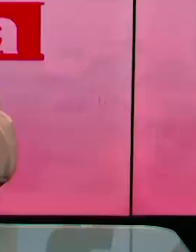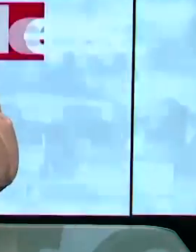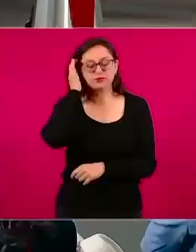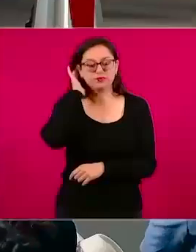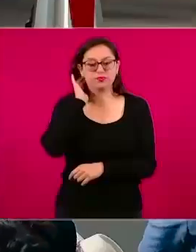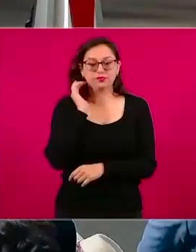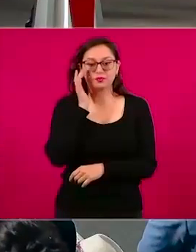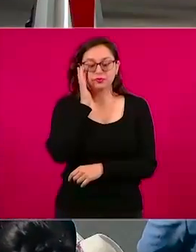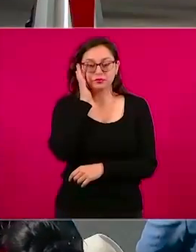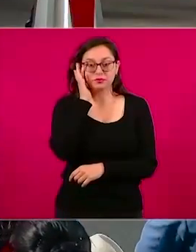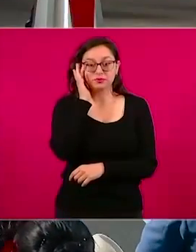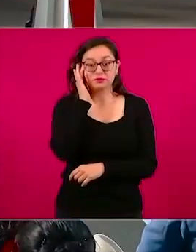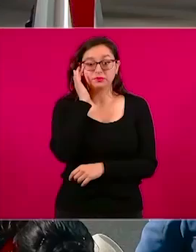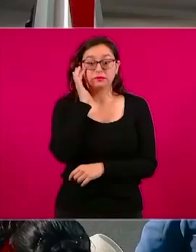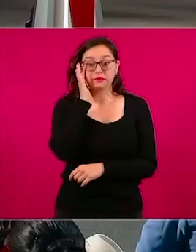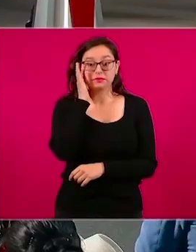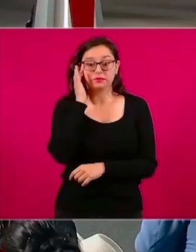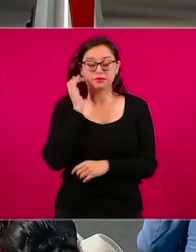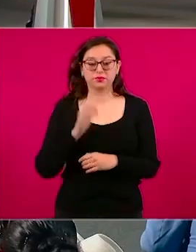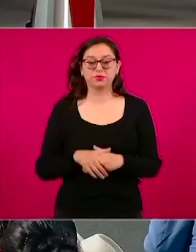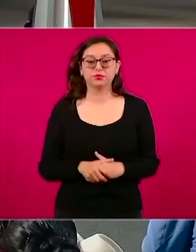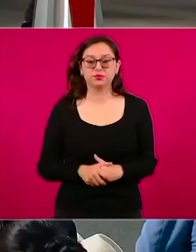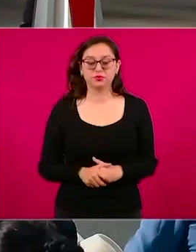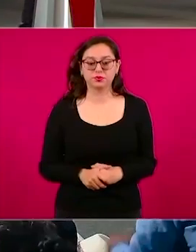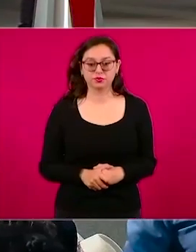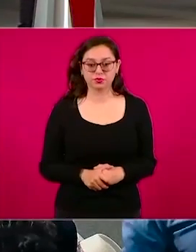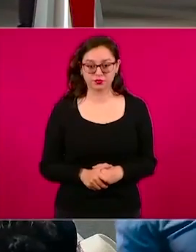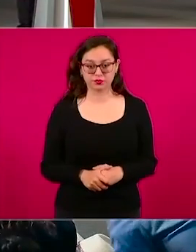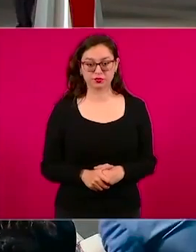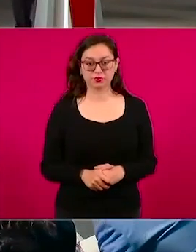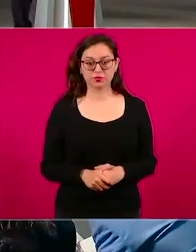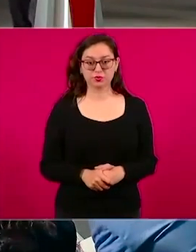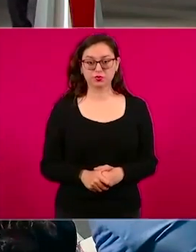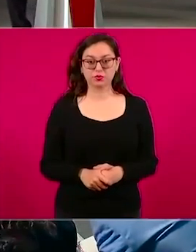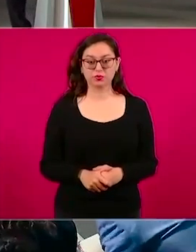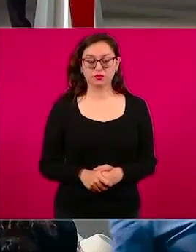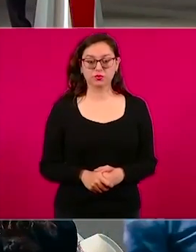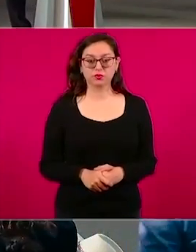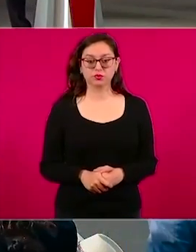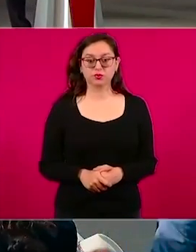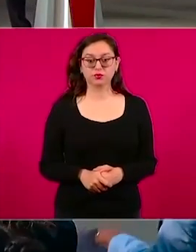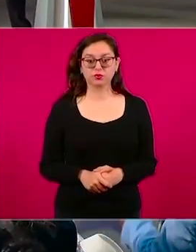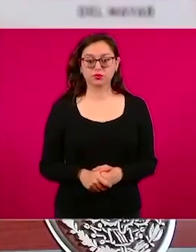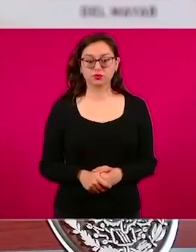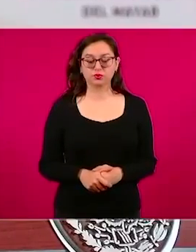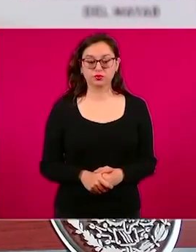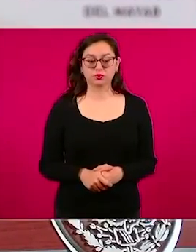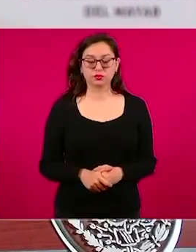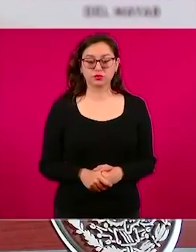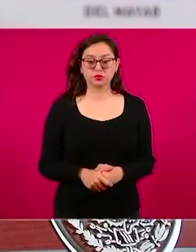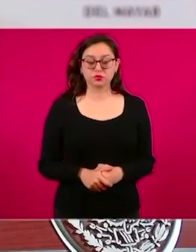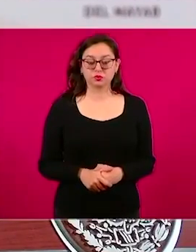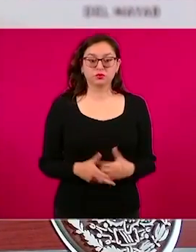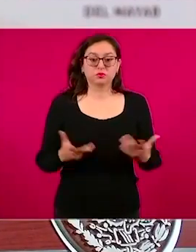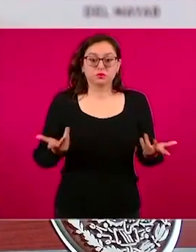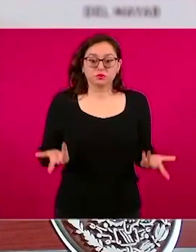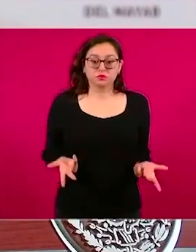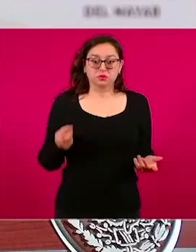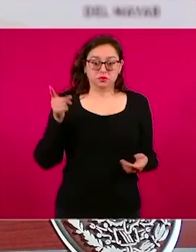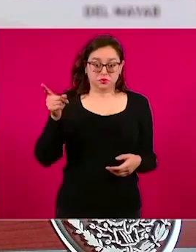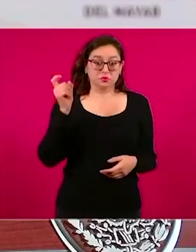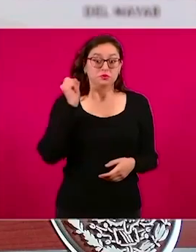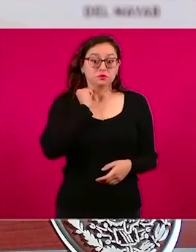ministros. Es una decisión que tomaron los legisladores, y